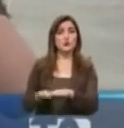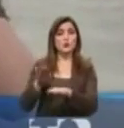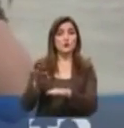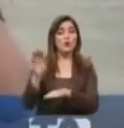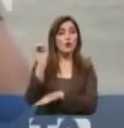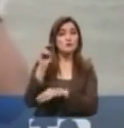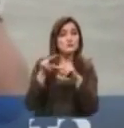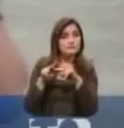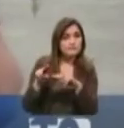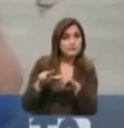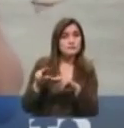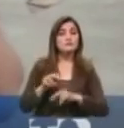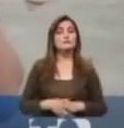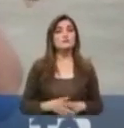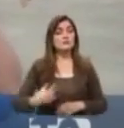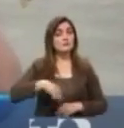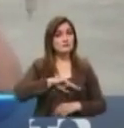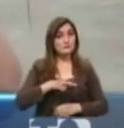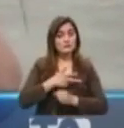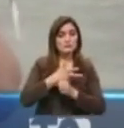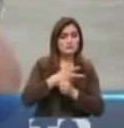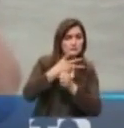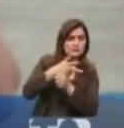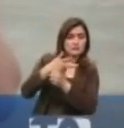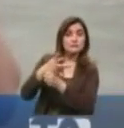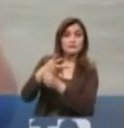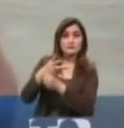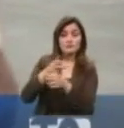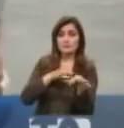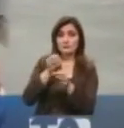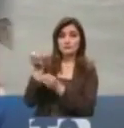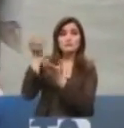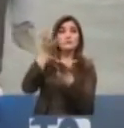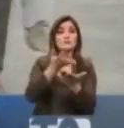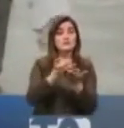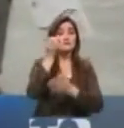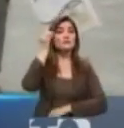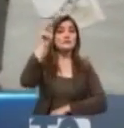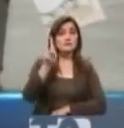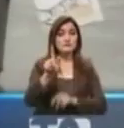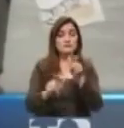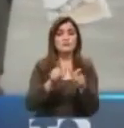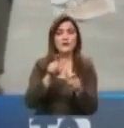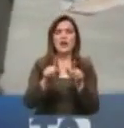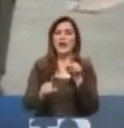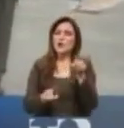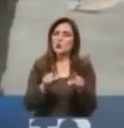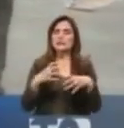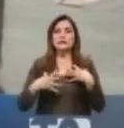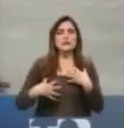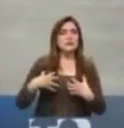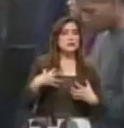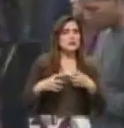servicio de taxis nosotros hicimos un recorrido y les contamos a continuación las impresiones y también la indignación de algunos